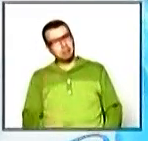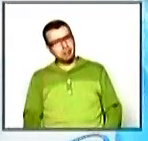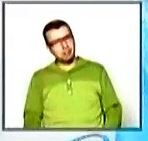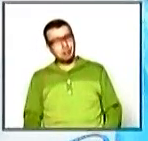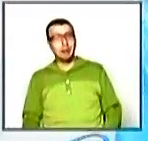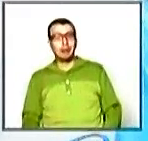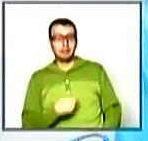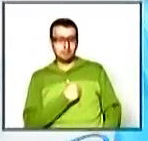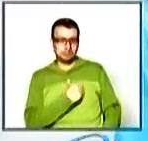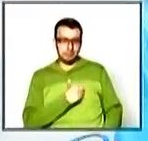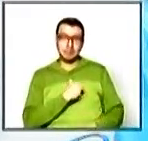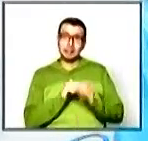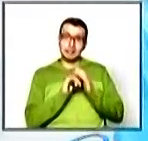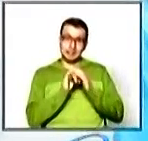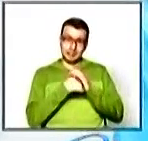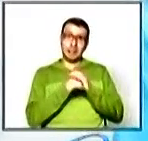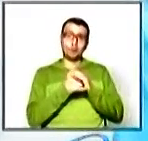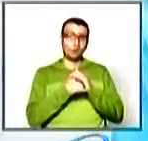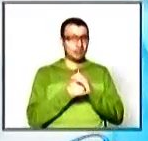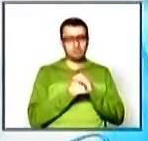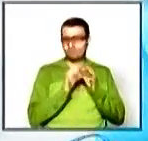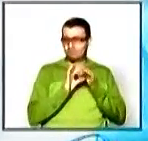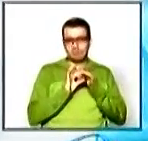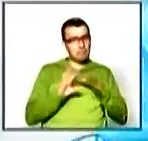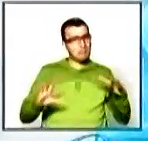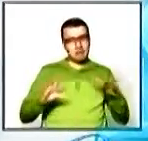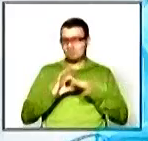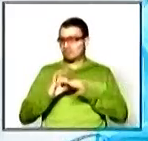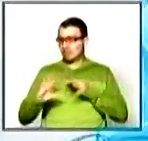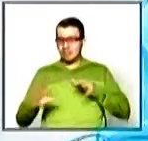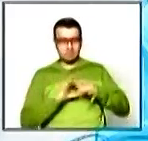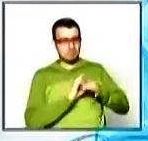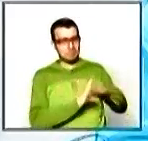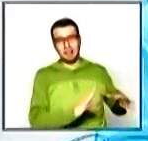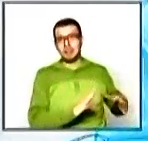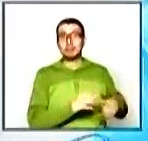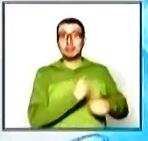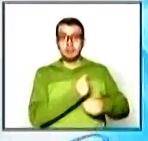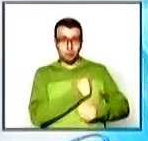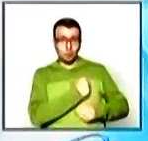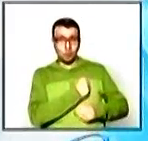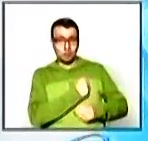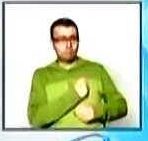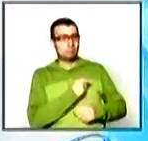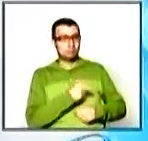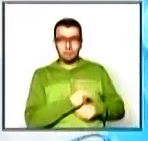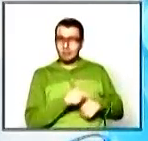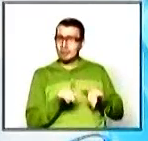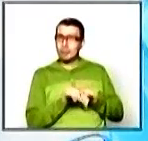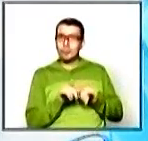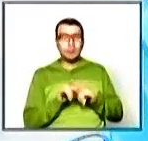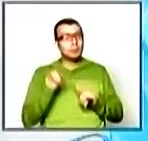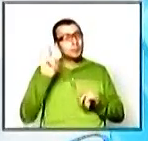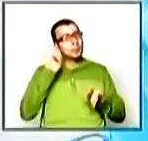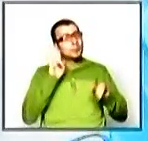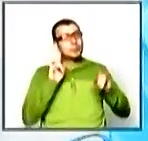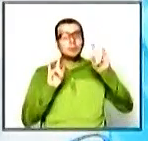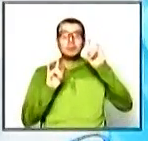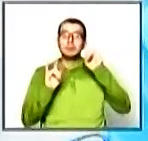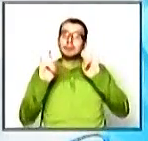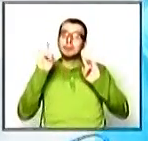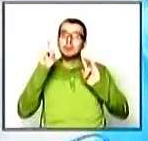del resto de las células. Entonces el corazón es como esa cajita armónica, esa cajita musical, por eso tiene 7 capas